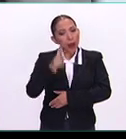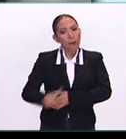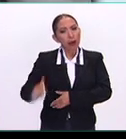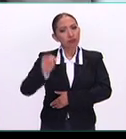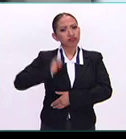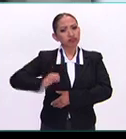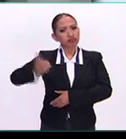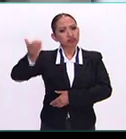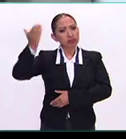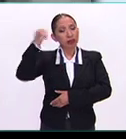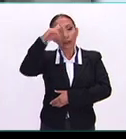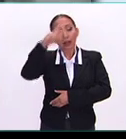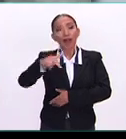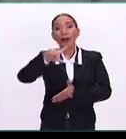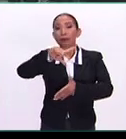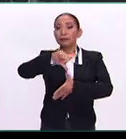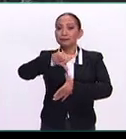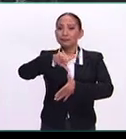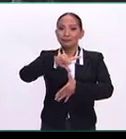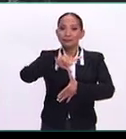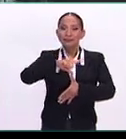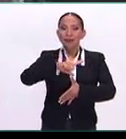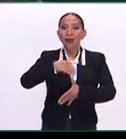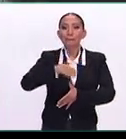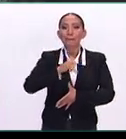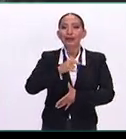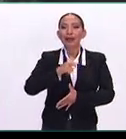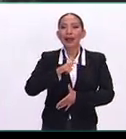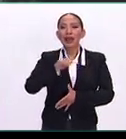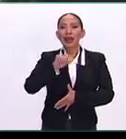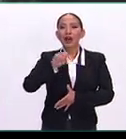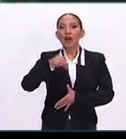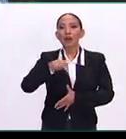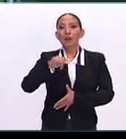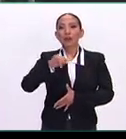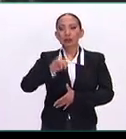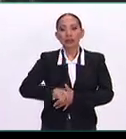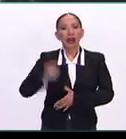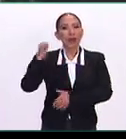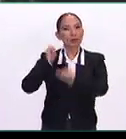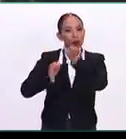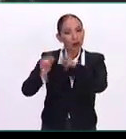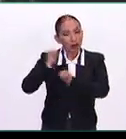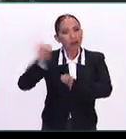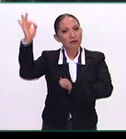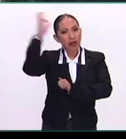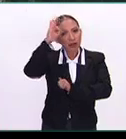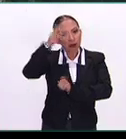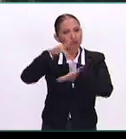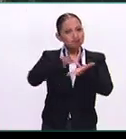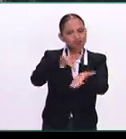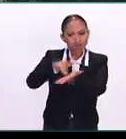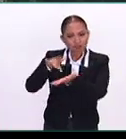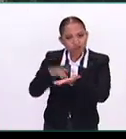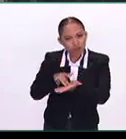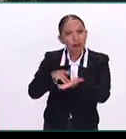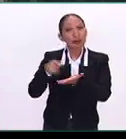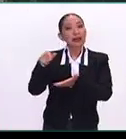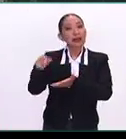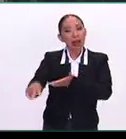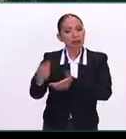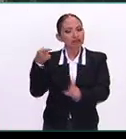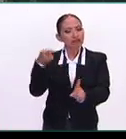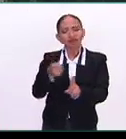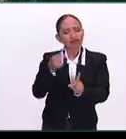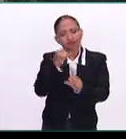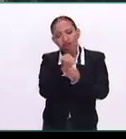pueblos nativos de México y América Latina. Miguel León Portilla, antropólogo, historiador, filólogo y filósofo, convirtió su